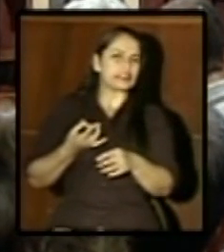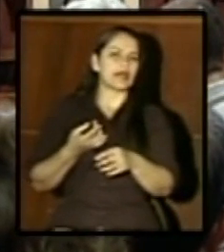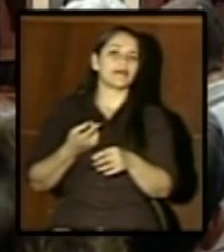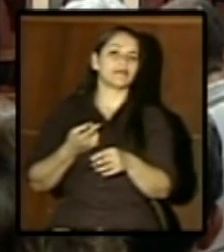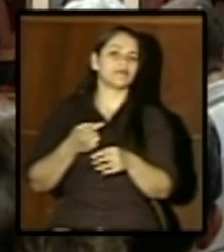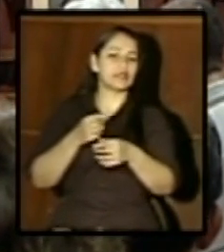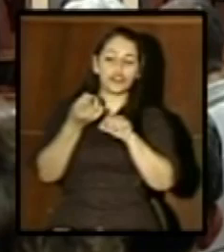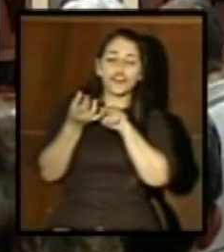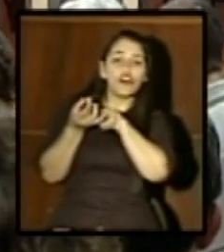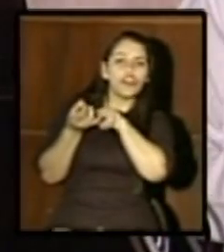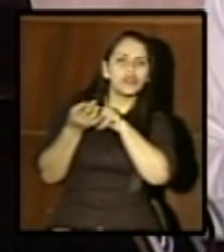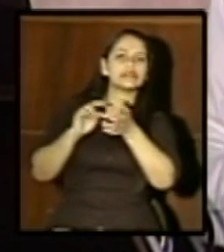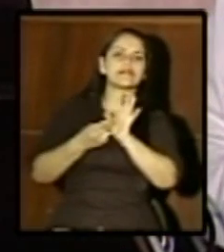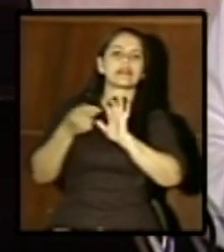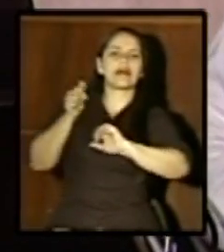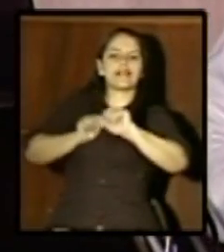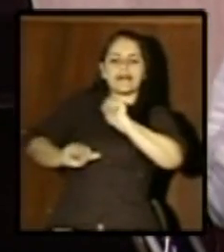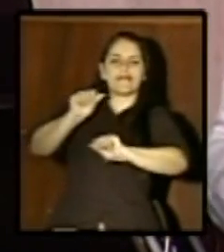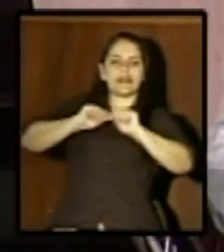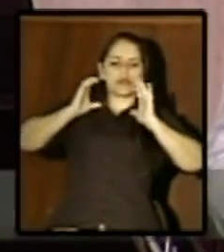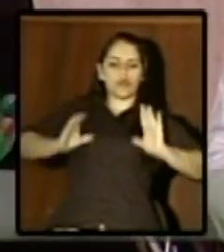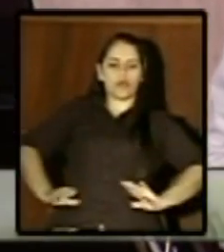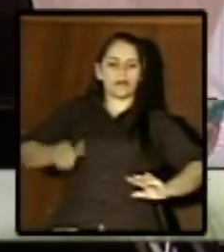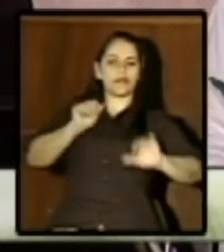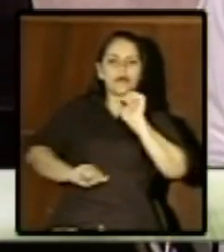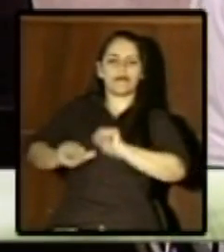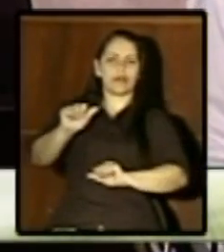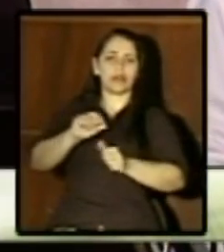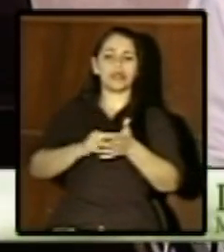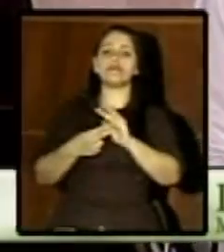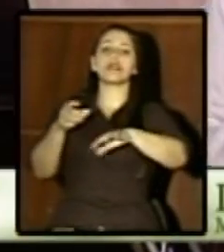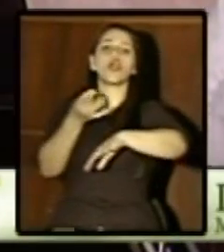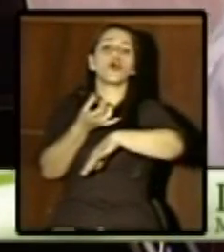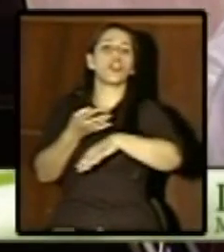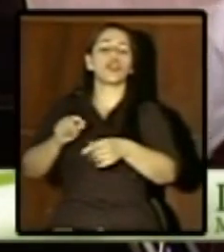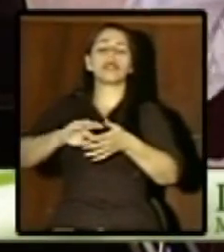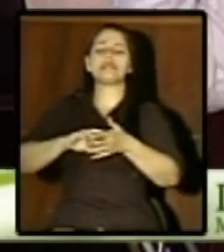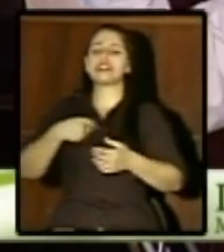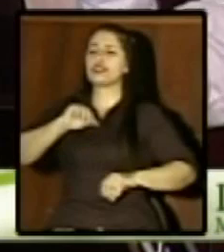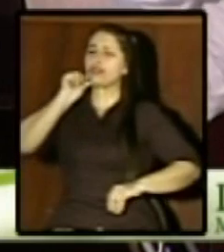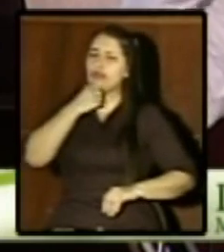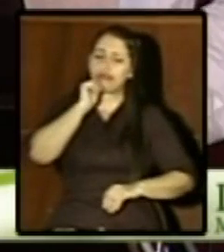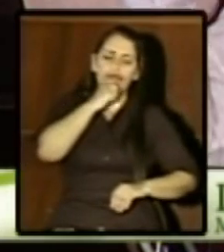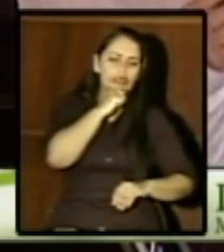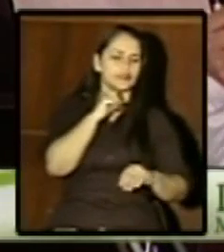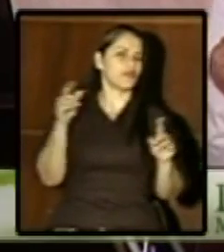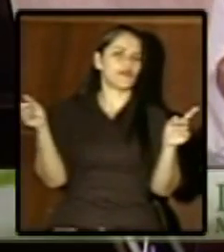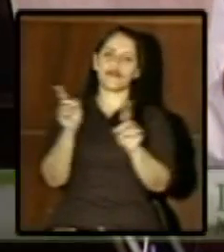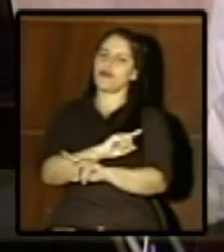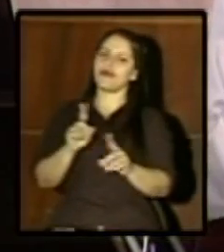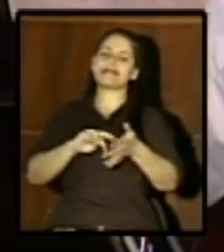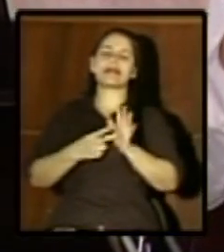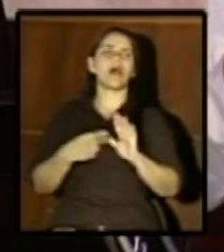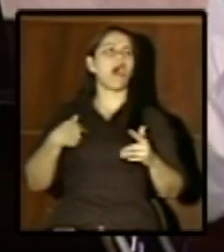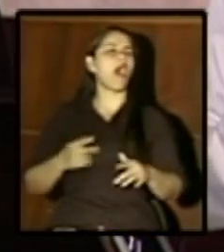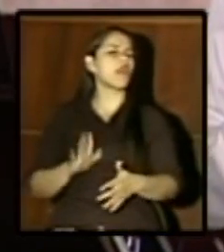defensa. A nosotros no nos dieron el dolor para que suframos simplemente, no. El dolor nos avisa cuando algo del medio nos